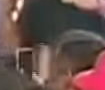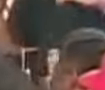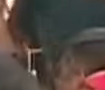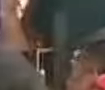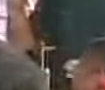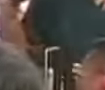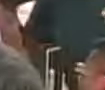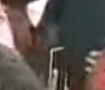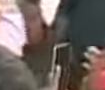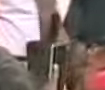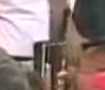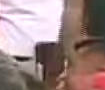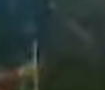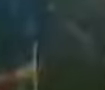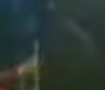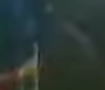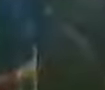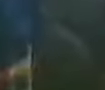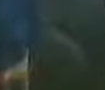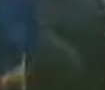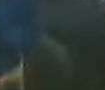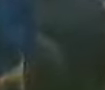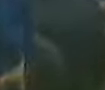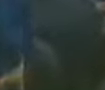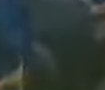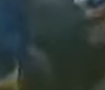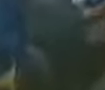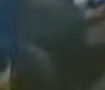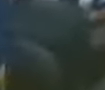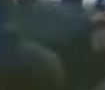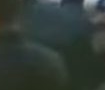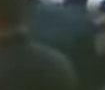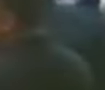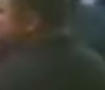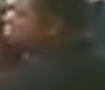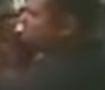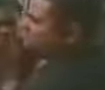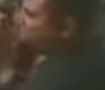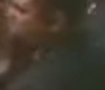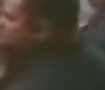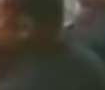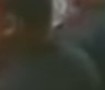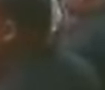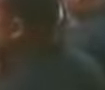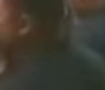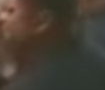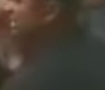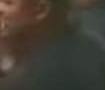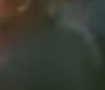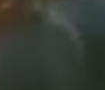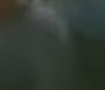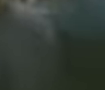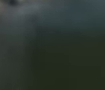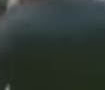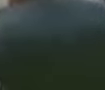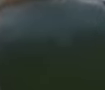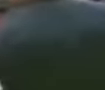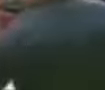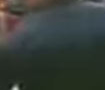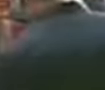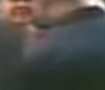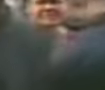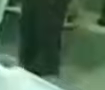acción desarrolla 7 puntos denominados las 7 transformaciones consolidados en los siguientes